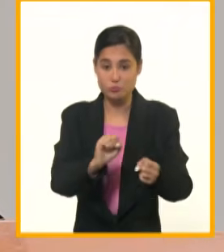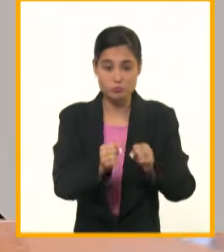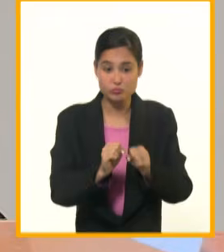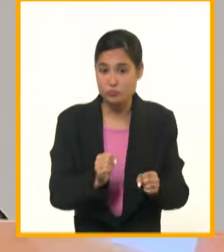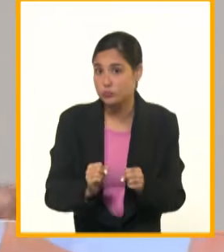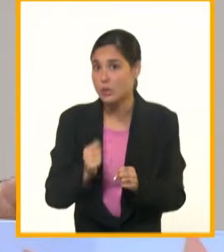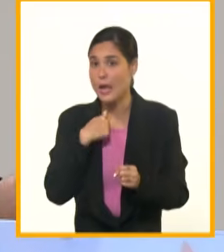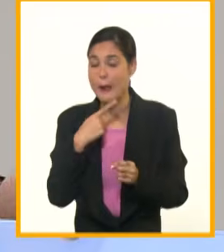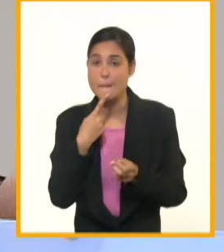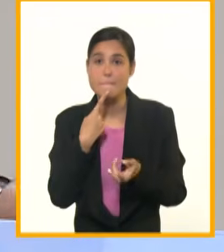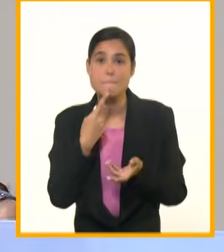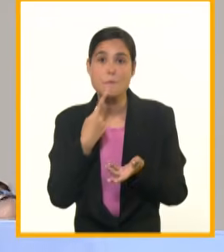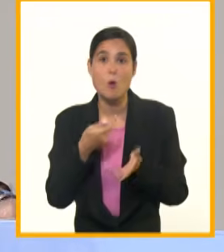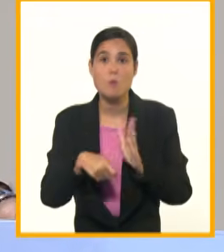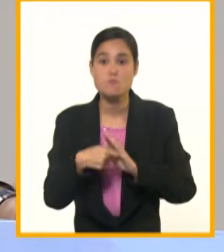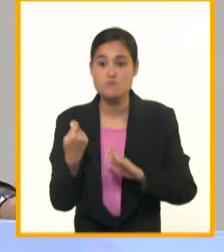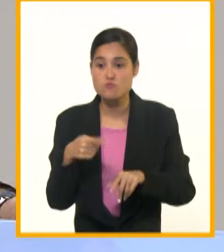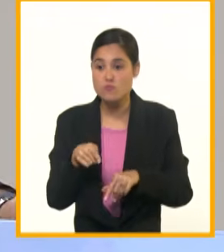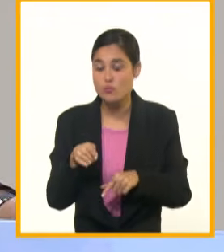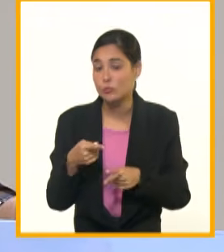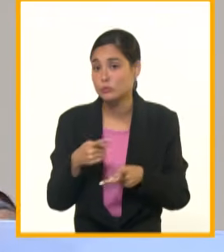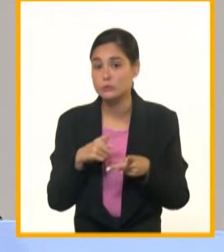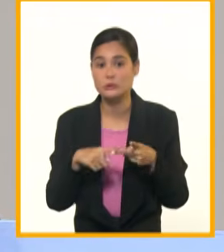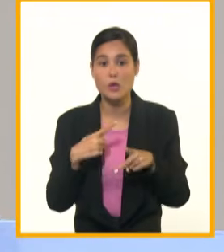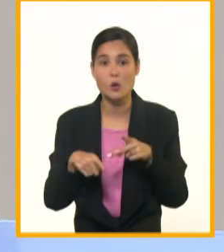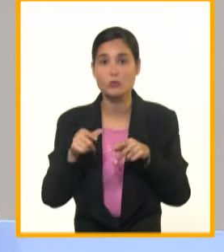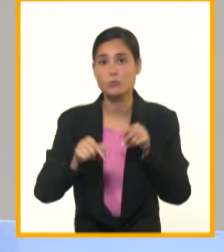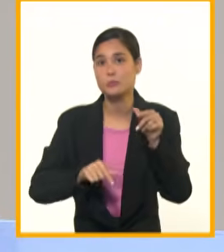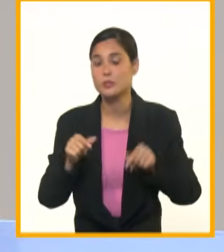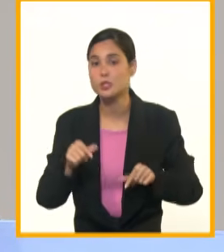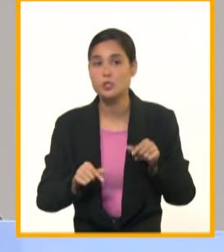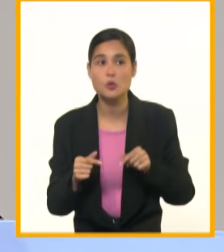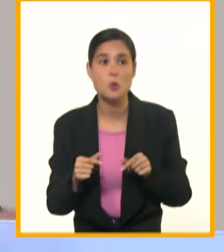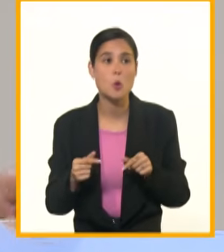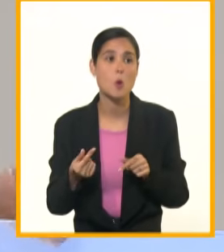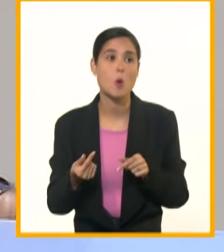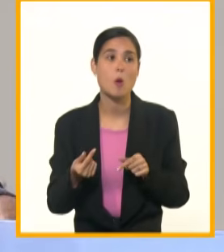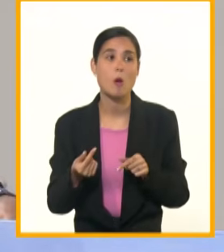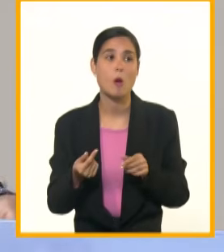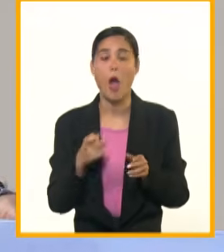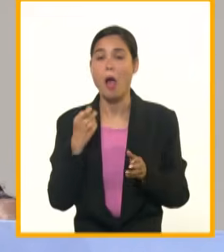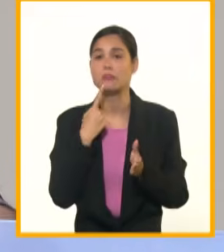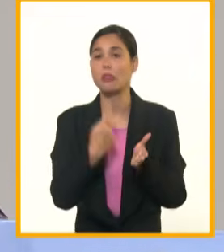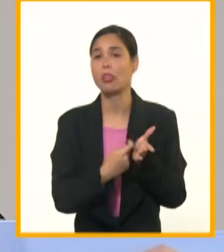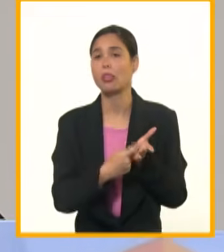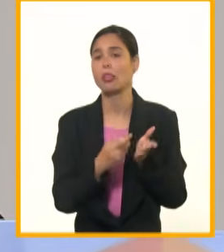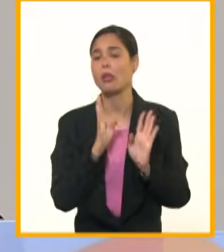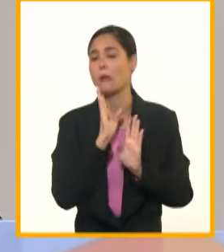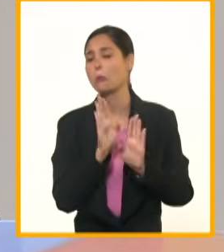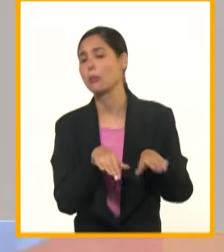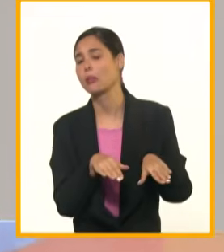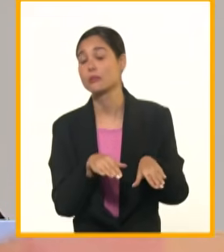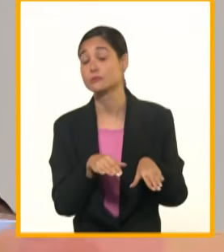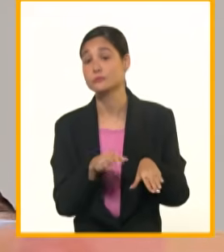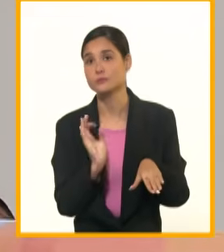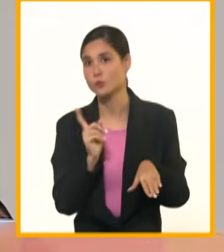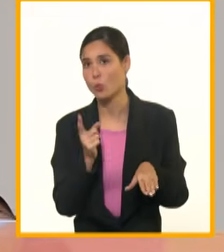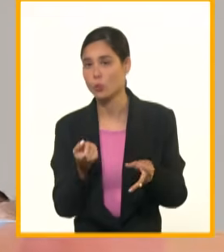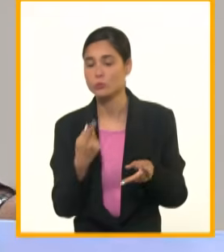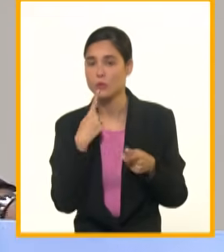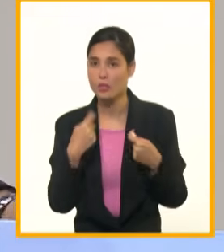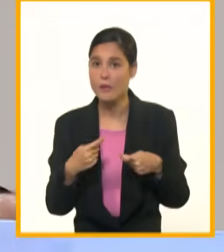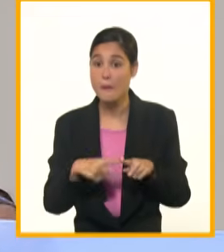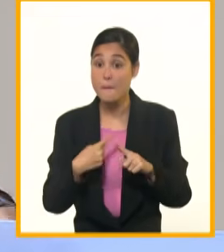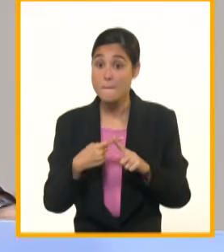haya impunidad, de que no haya nadie que tenga que tributar y que no lo haga, de que todo el mundo tenga sus cuentas bancarias fiscales. En fin, hay un grupo de